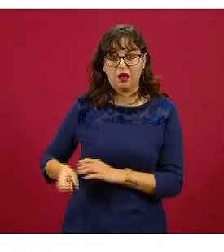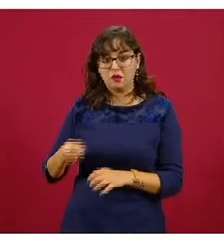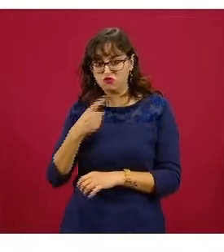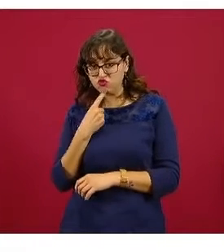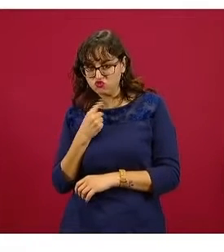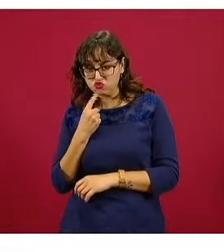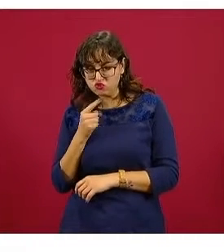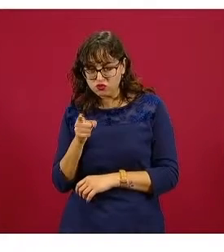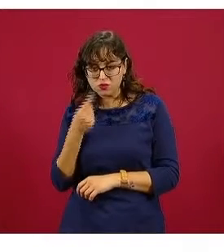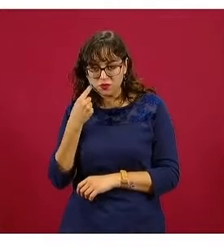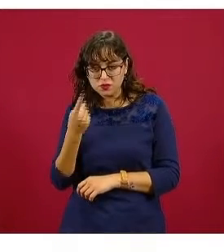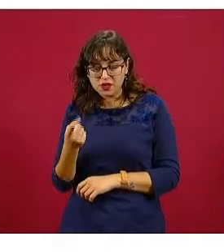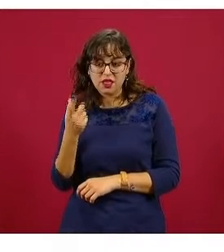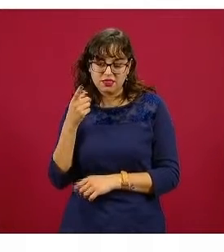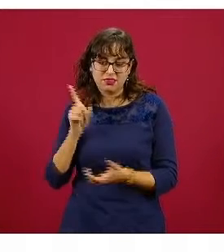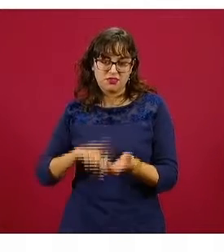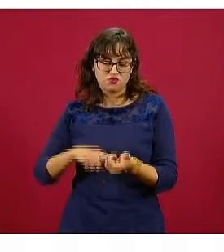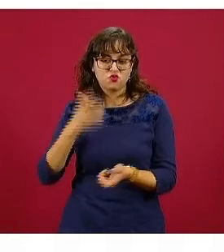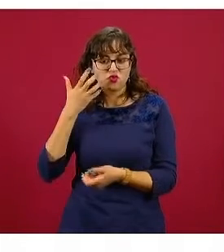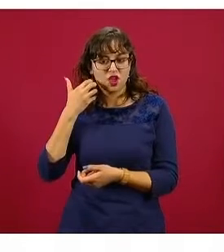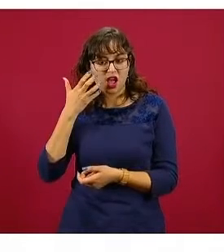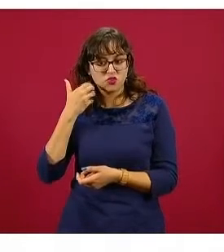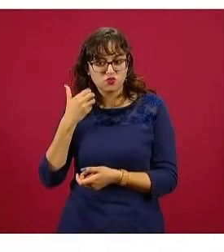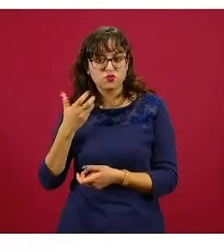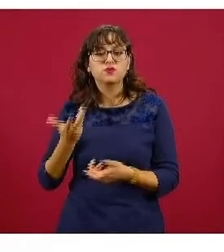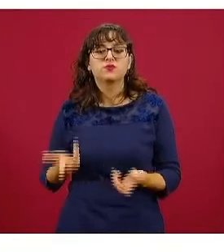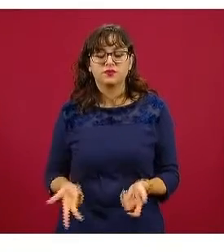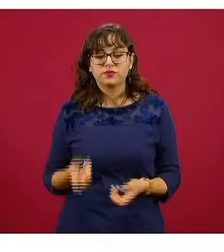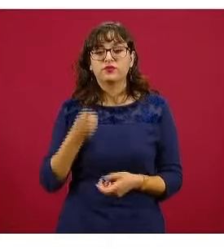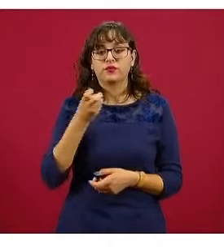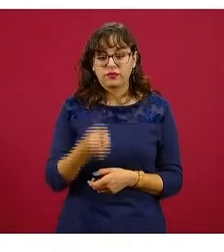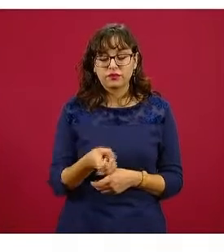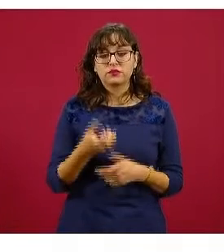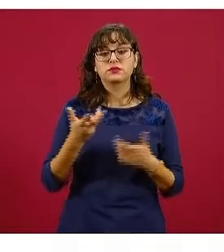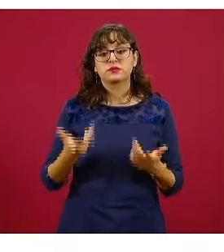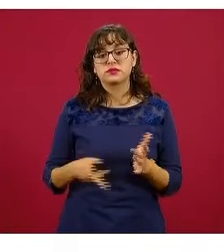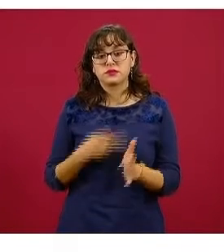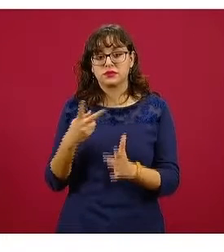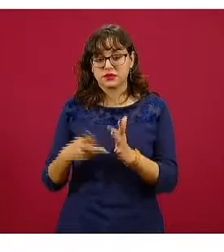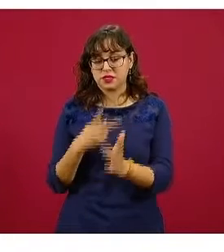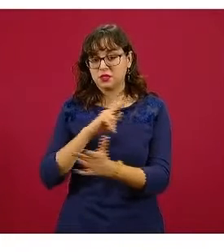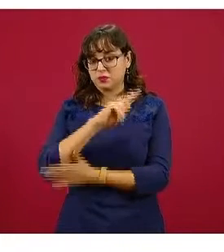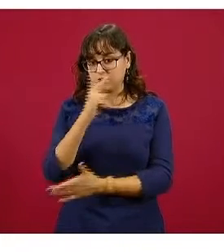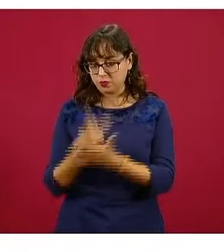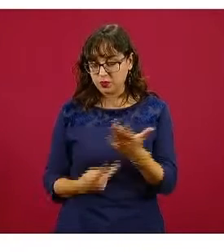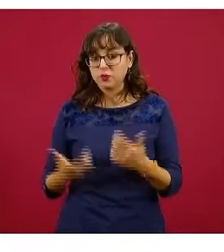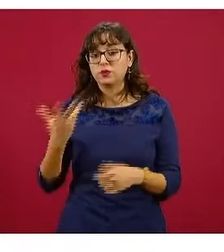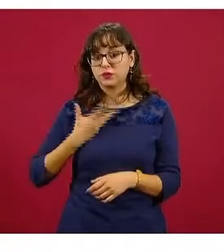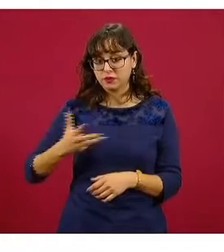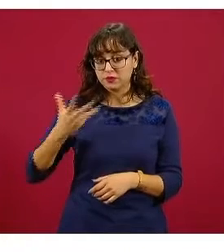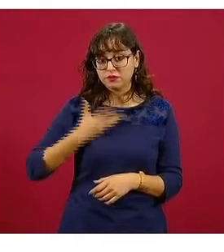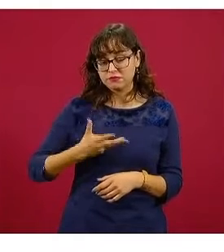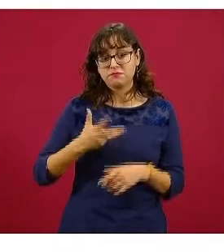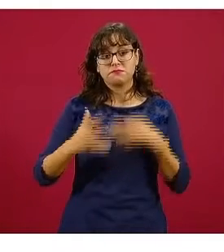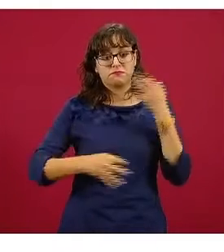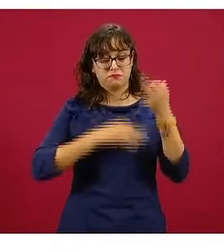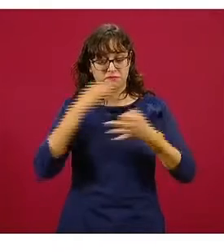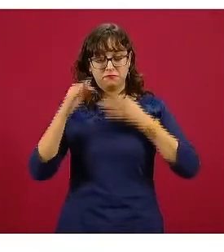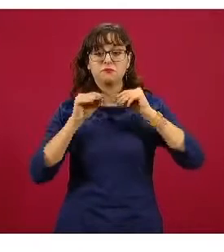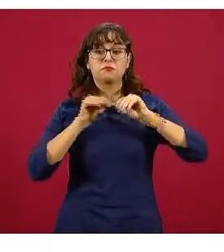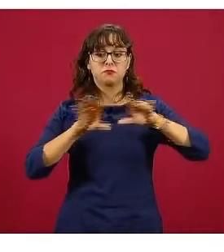la bolsa roja. Son precauciones que se han hecho y en cada uno de los programas está, y en los medios de comunicación podrán